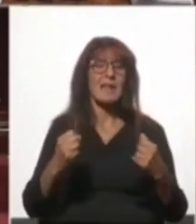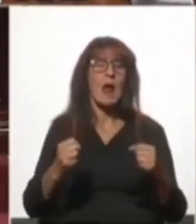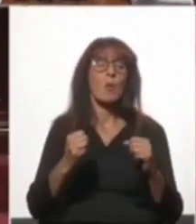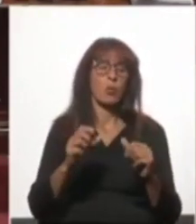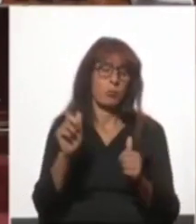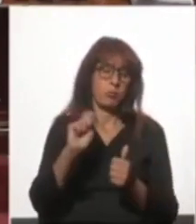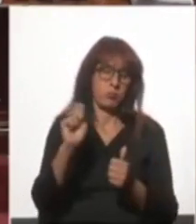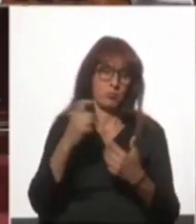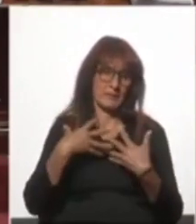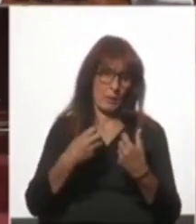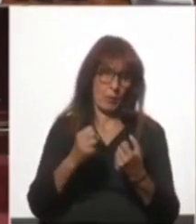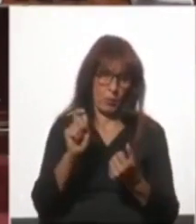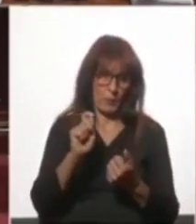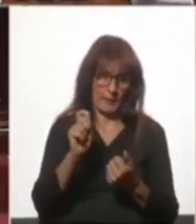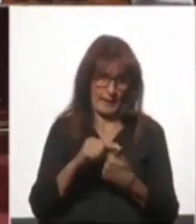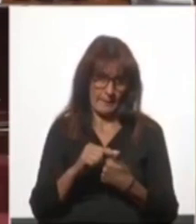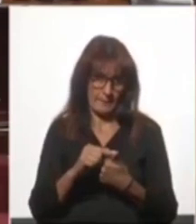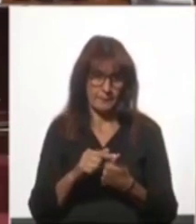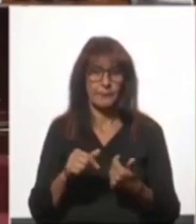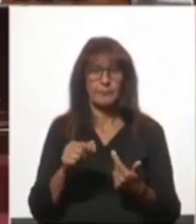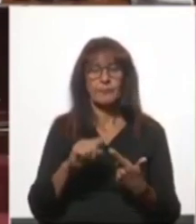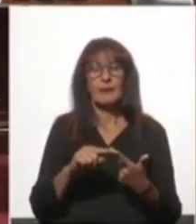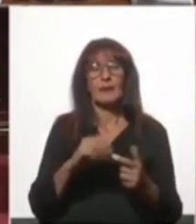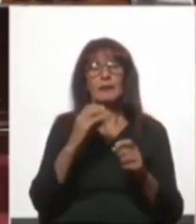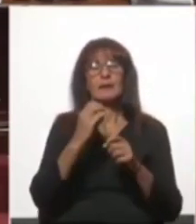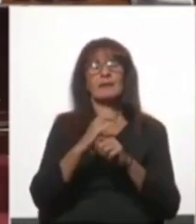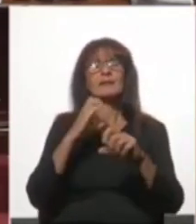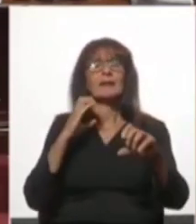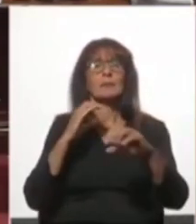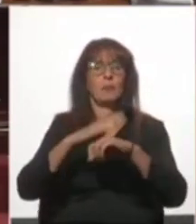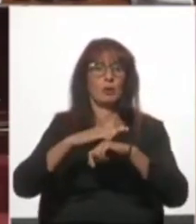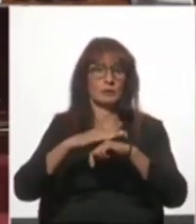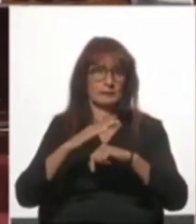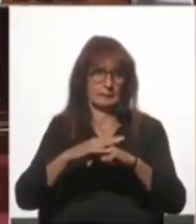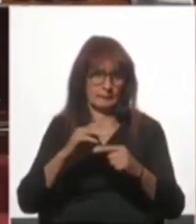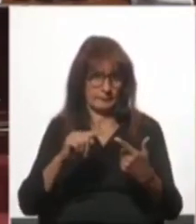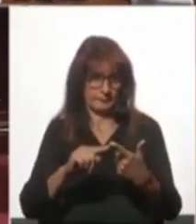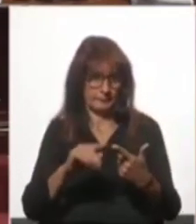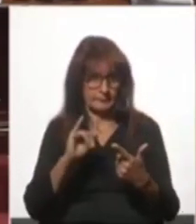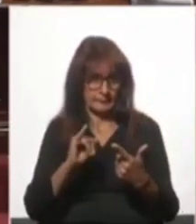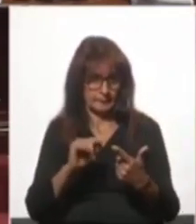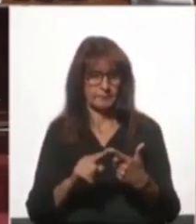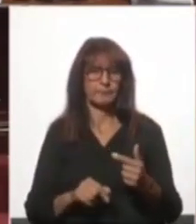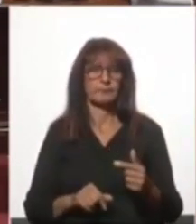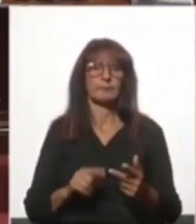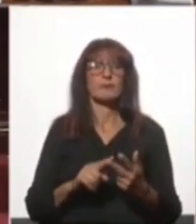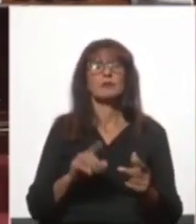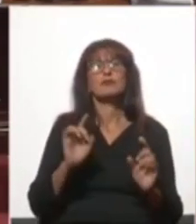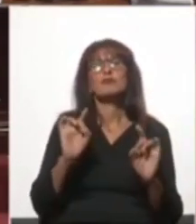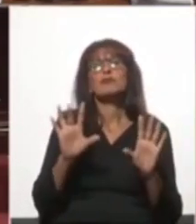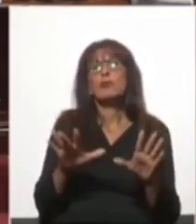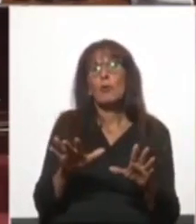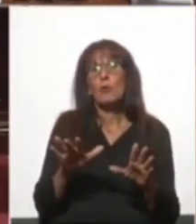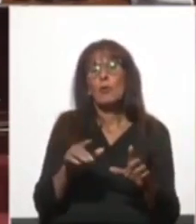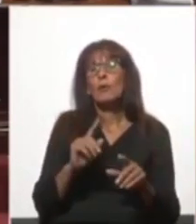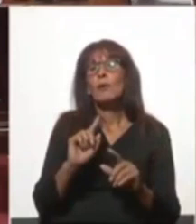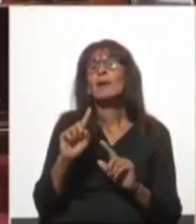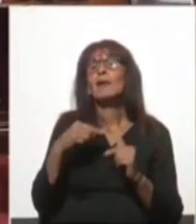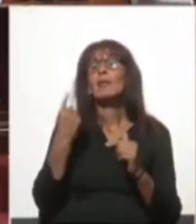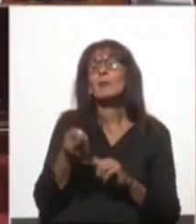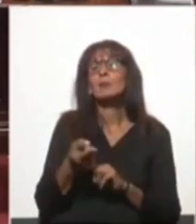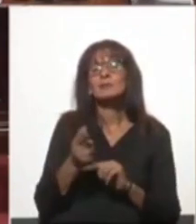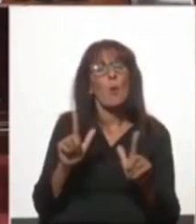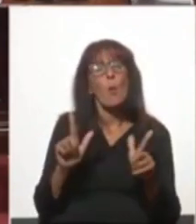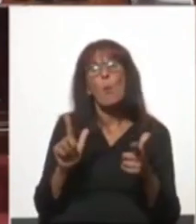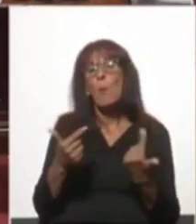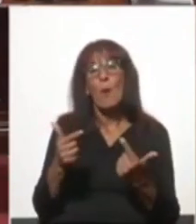por ejemplo. El Ministerio de Transporte y Obras Públicas, por ejemplo. Sí, solo que después no había